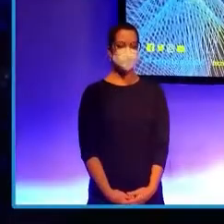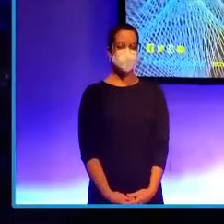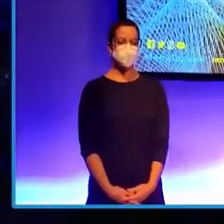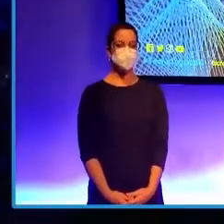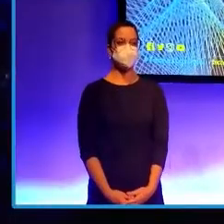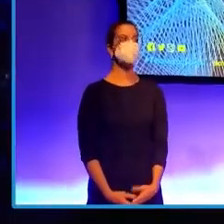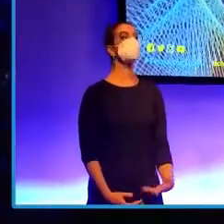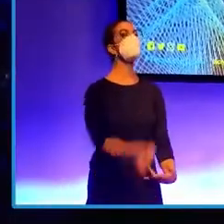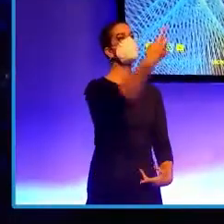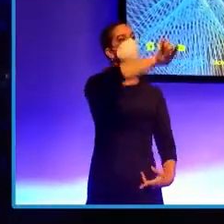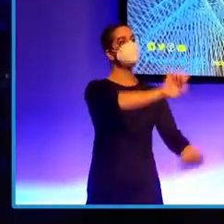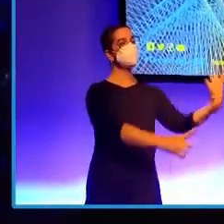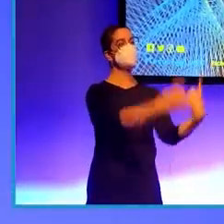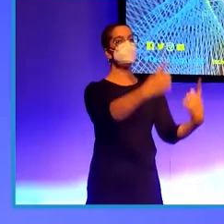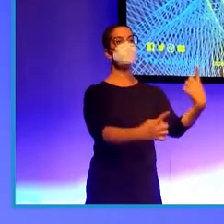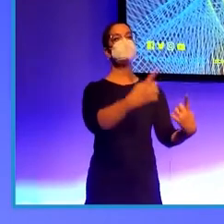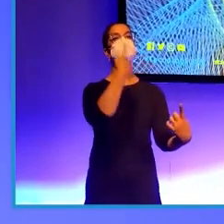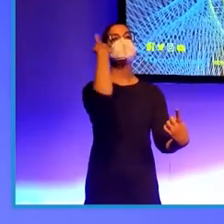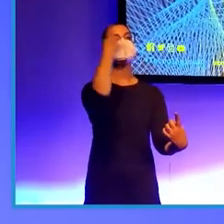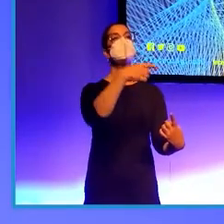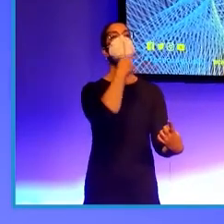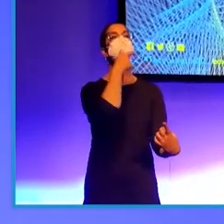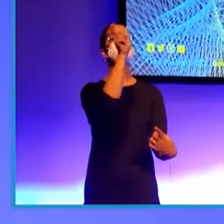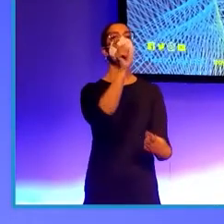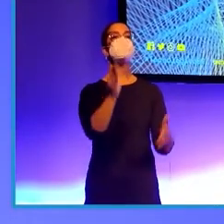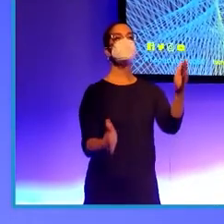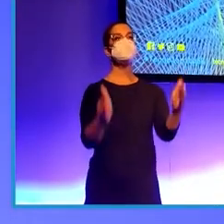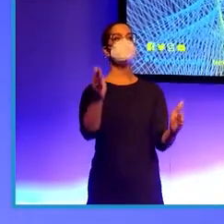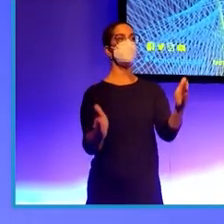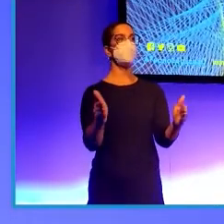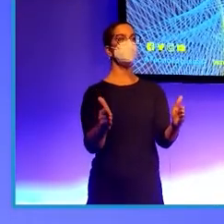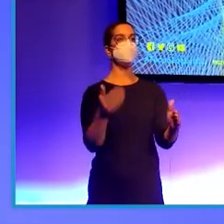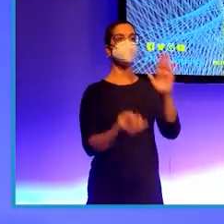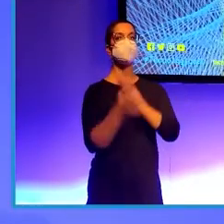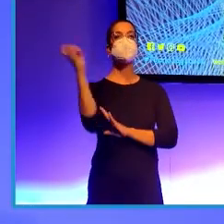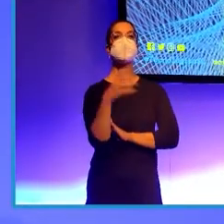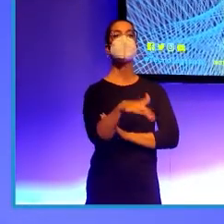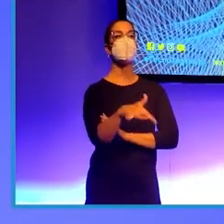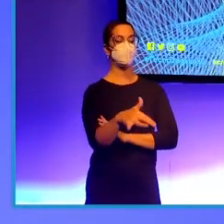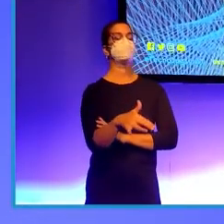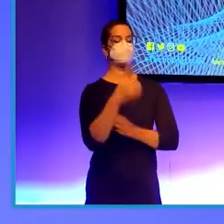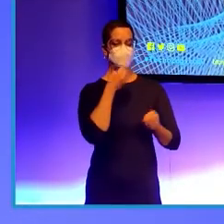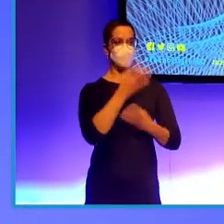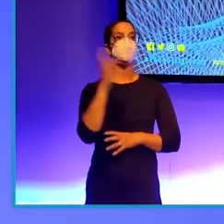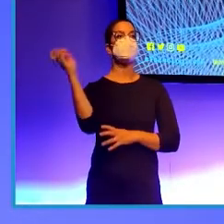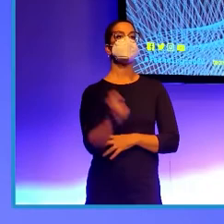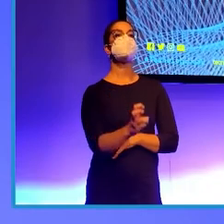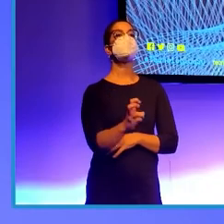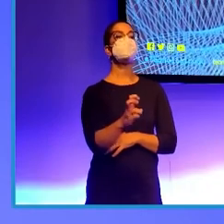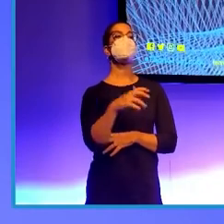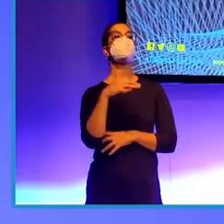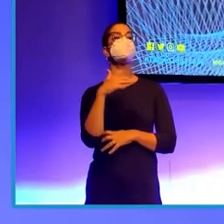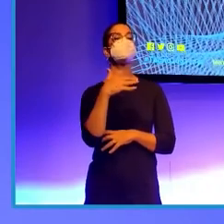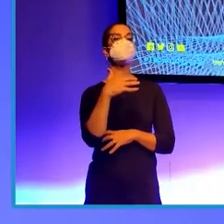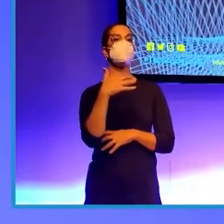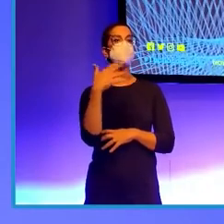algunos de ustedes conoce el origen de la palabra de robot les cuento proviene del término checo robota y